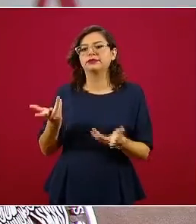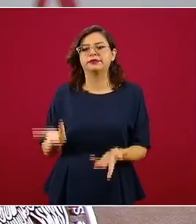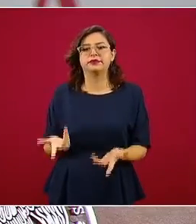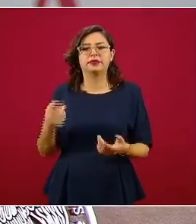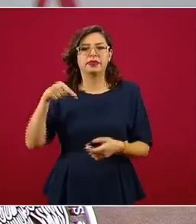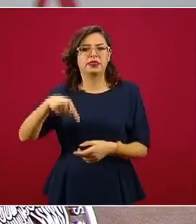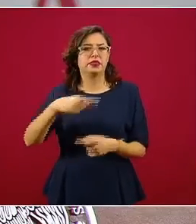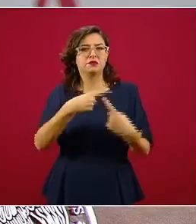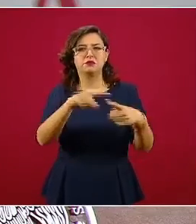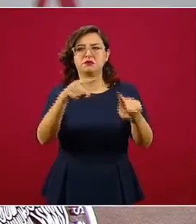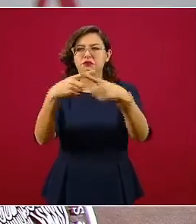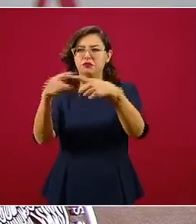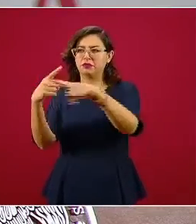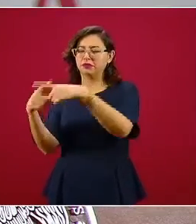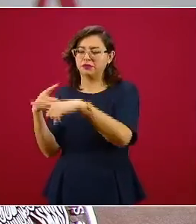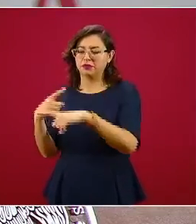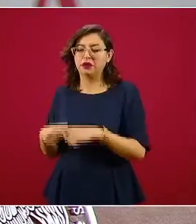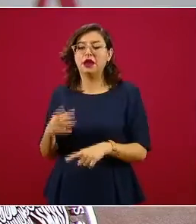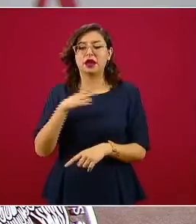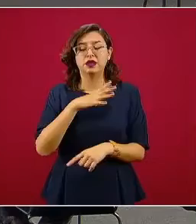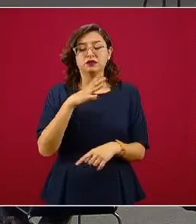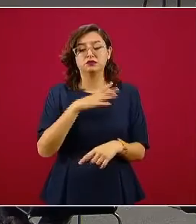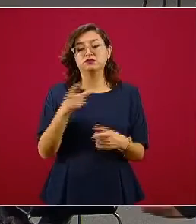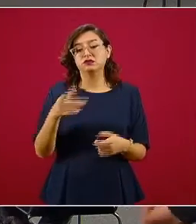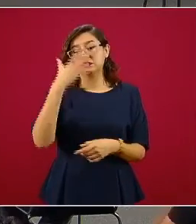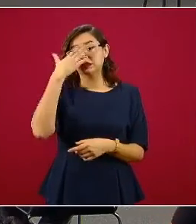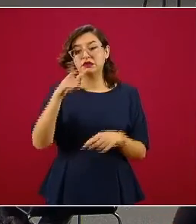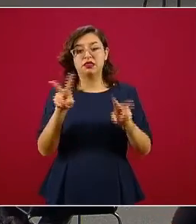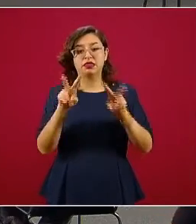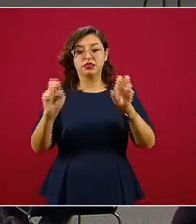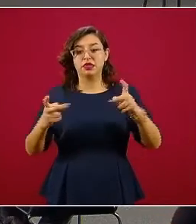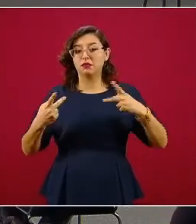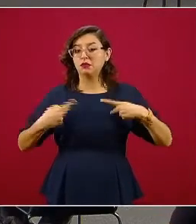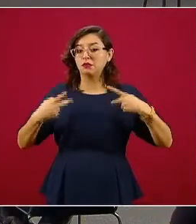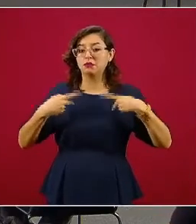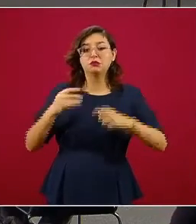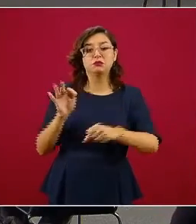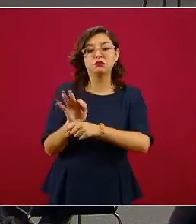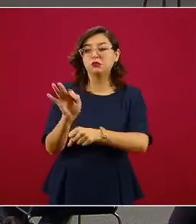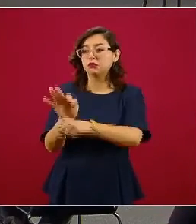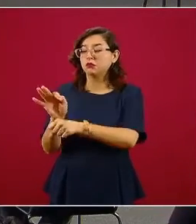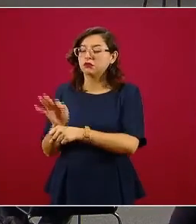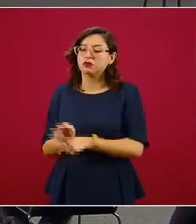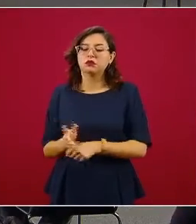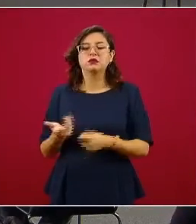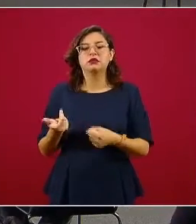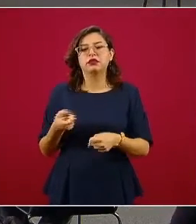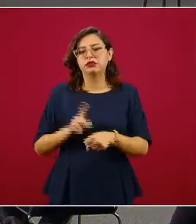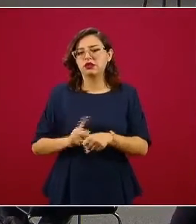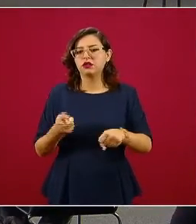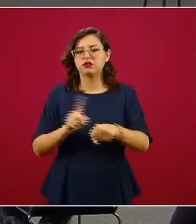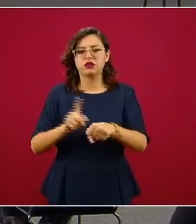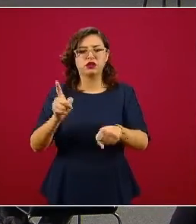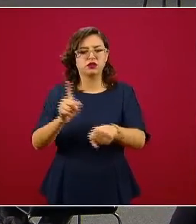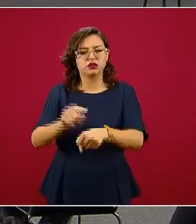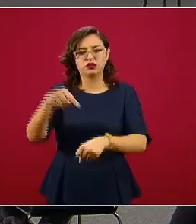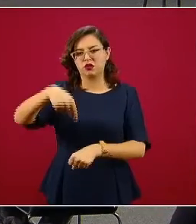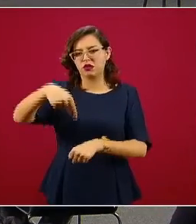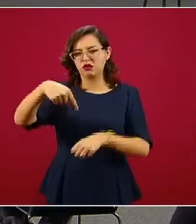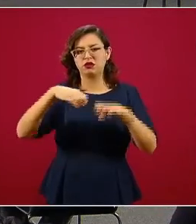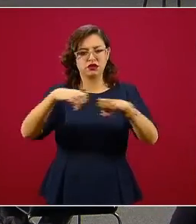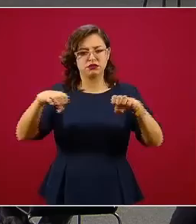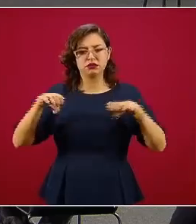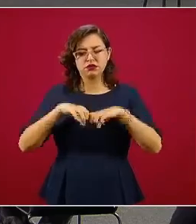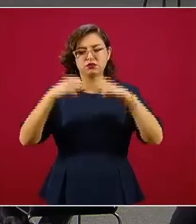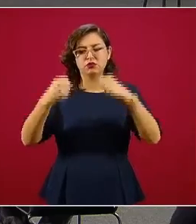y diversidad. Como saben, la protección civil es una tarea que se revisa todos los días en el Gabinete de Seguridad, es una prioridad